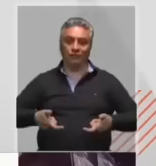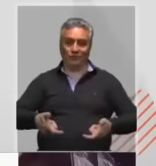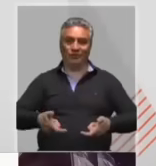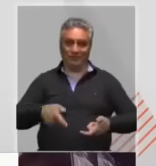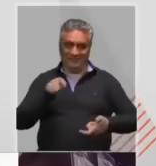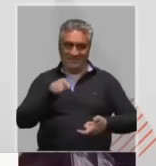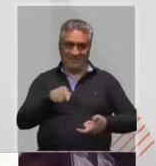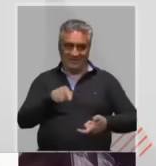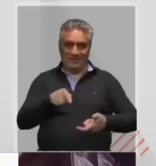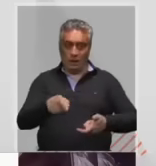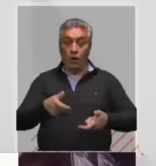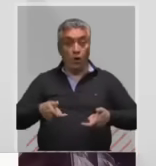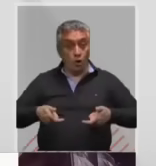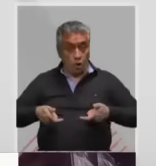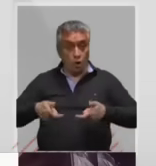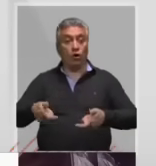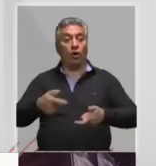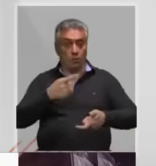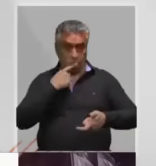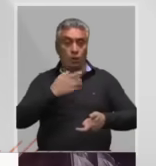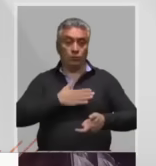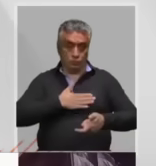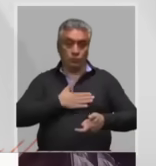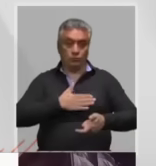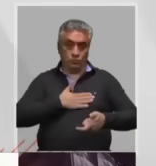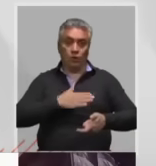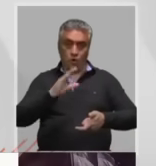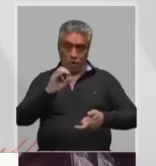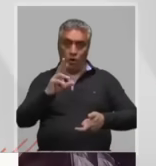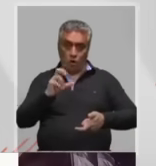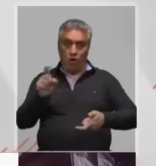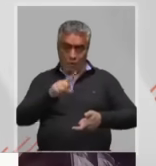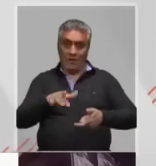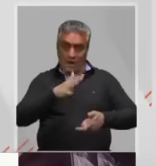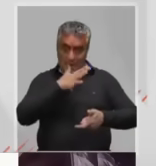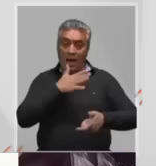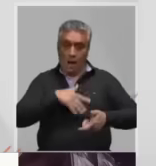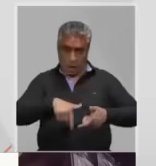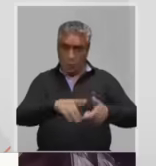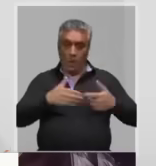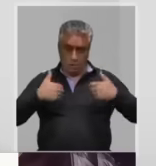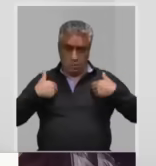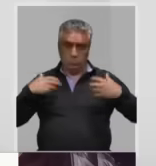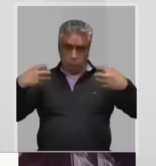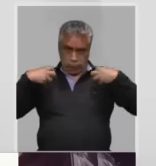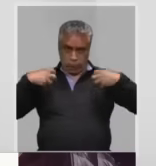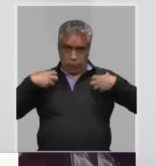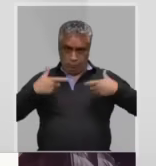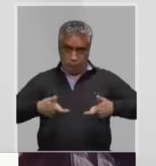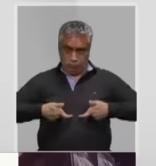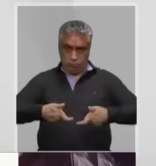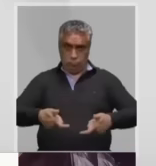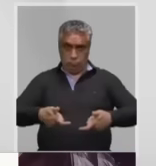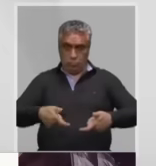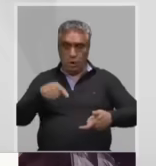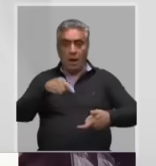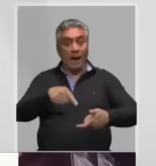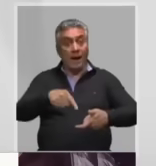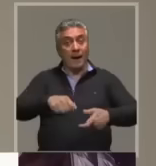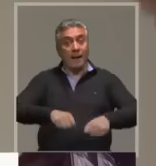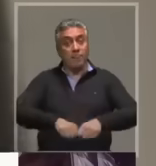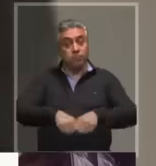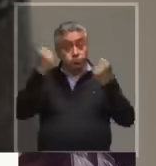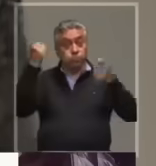un colector nuestro, de la Dirección de Obras Hidráulicas, y naturalmente si este colector se rompió, eso es una responsabilidad